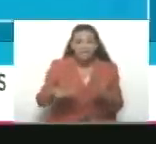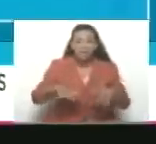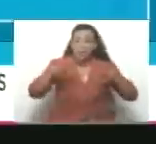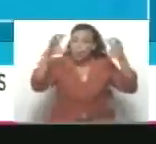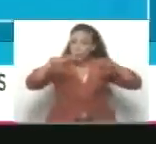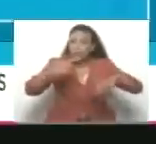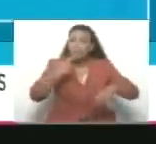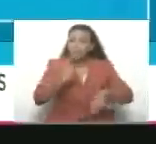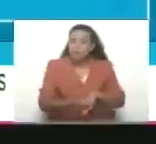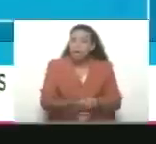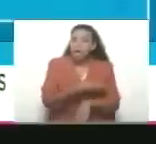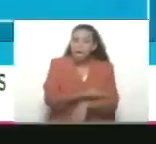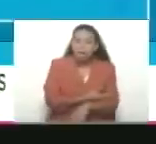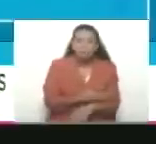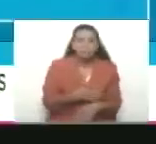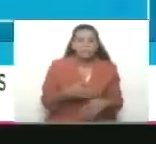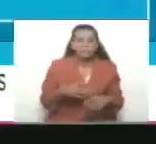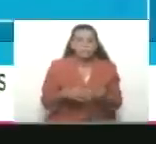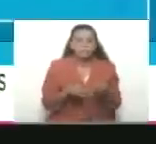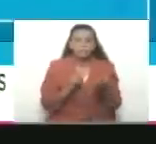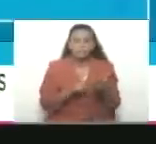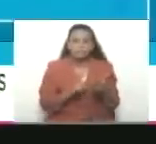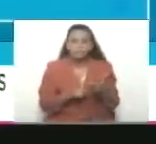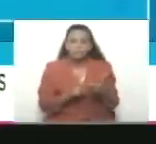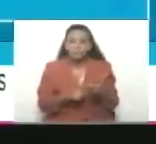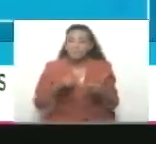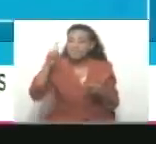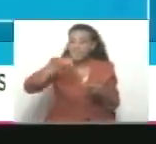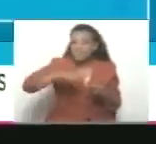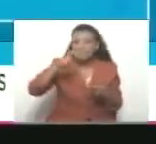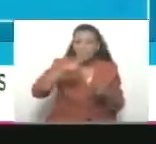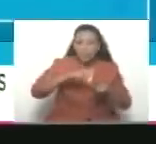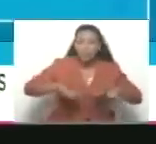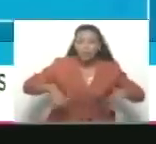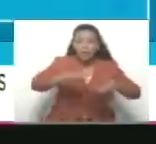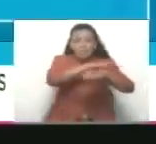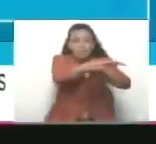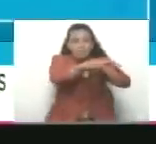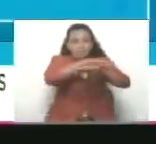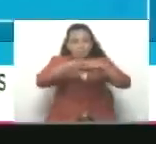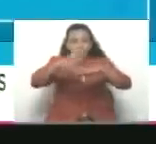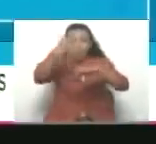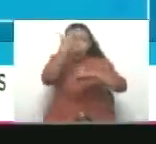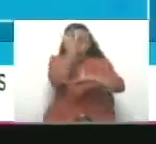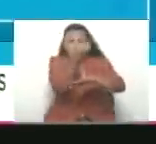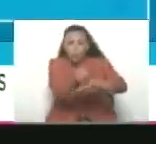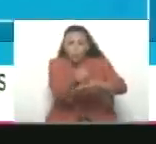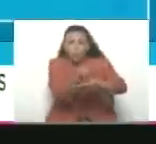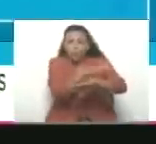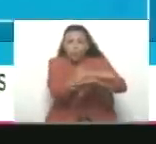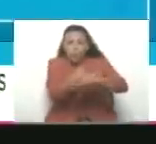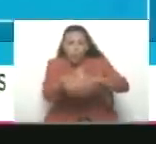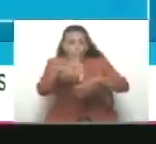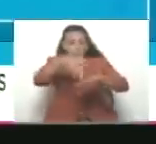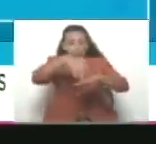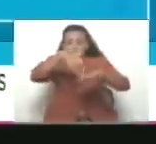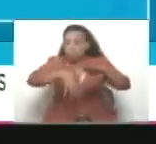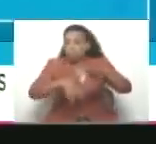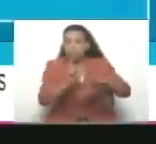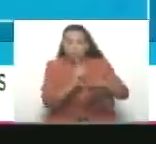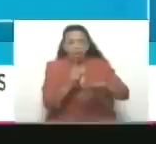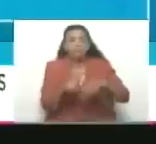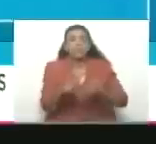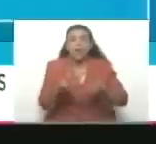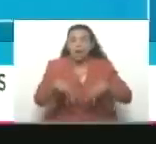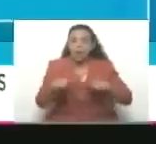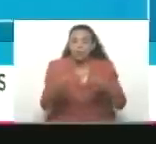lluvias Como le estaba diciendo que exceden y o sea necesitamos permeabilización total del techo la parte de la planta de arriba este